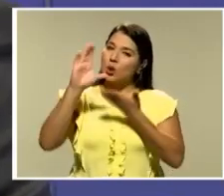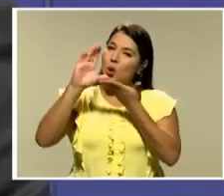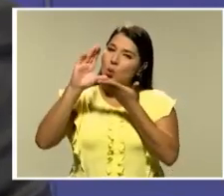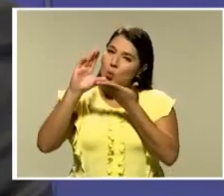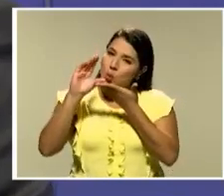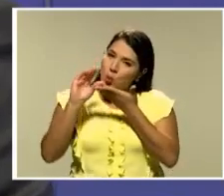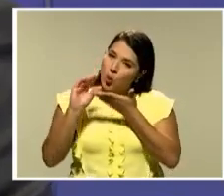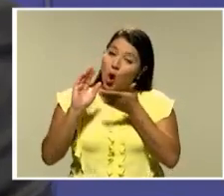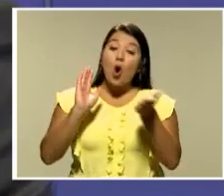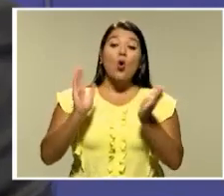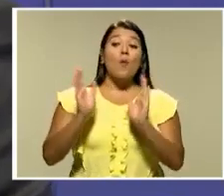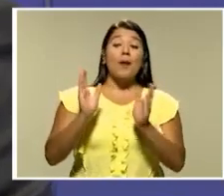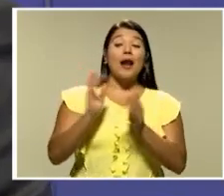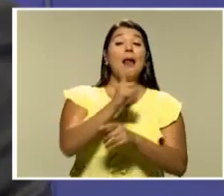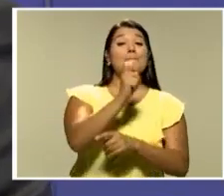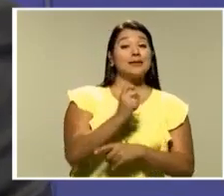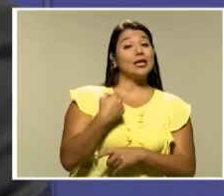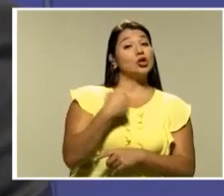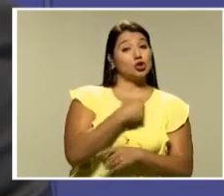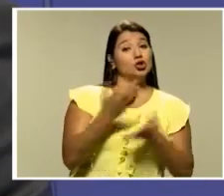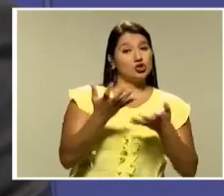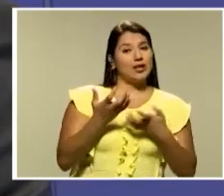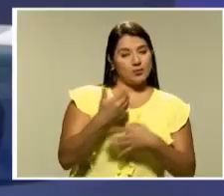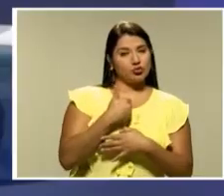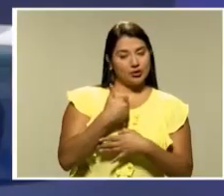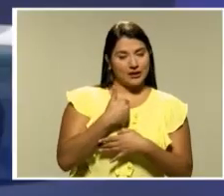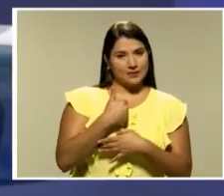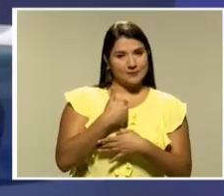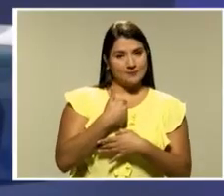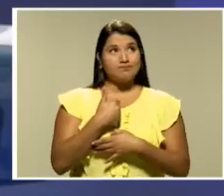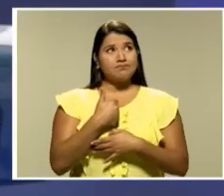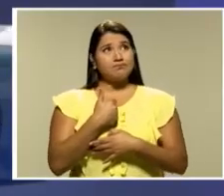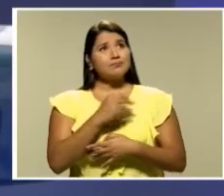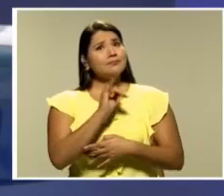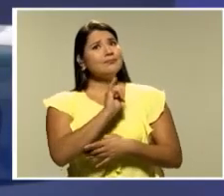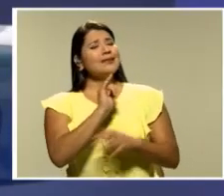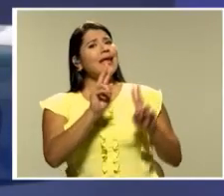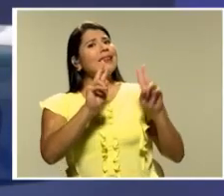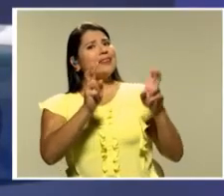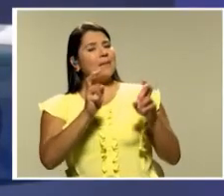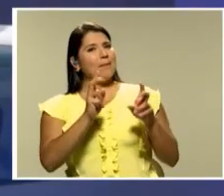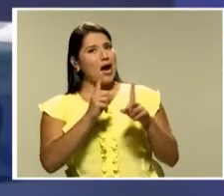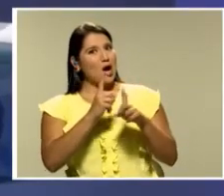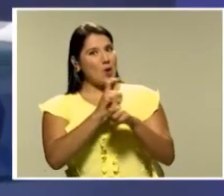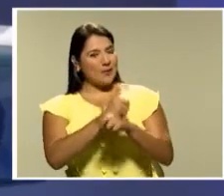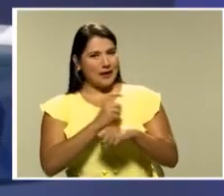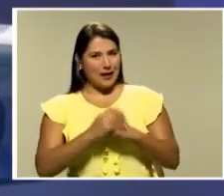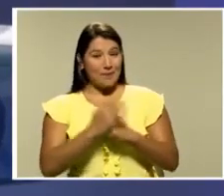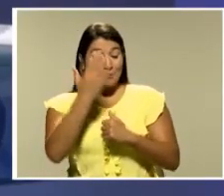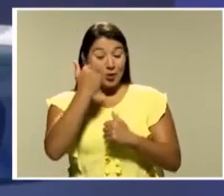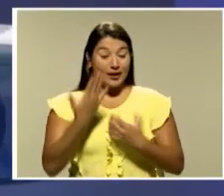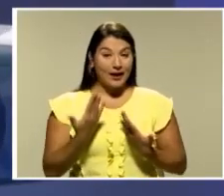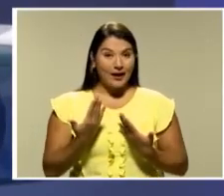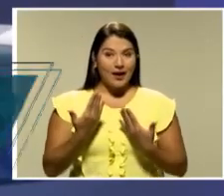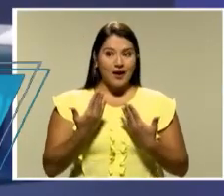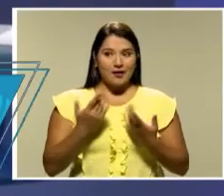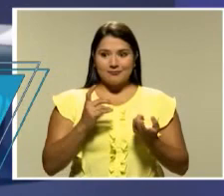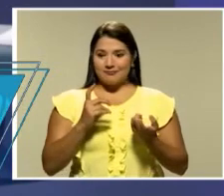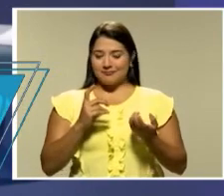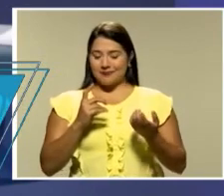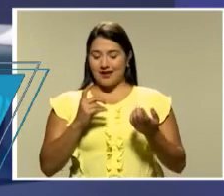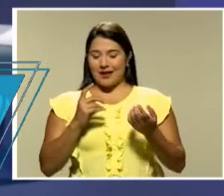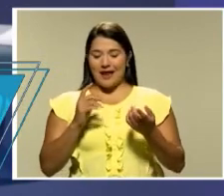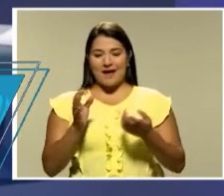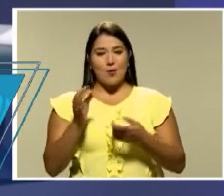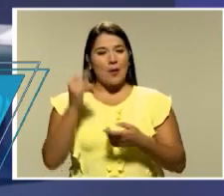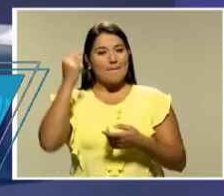hubiéramos deseado tener. Ahí hay todo un tema porque se cargan las expectativas. La gente tiene una